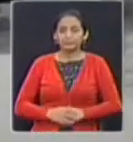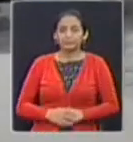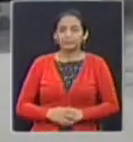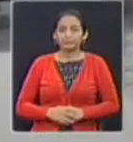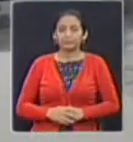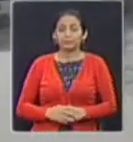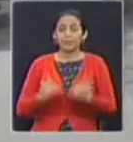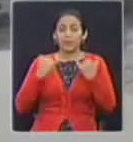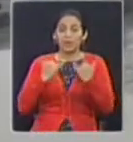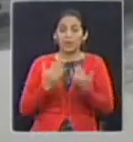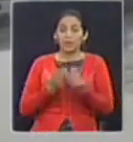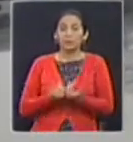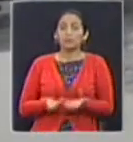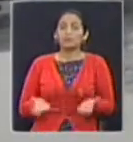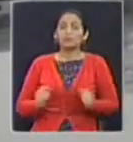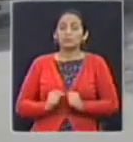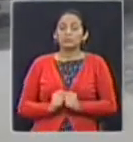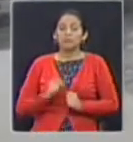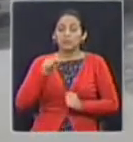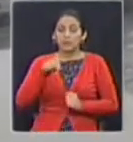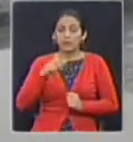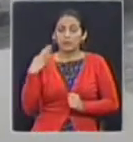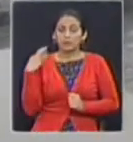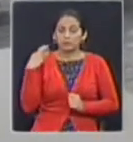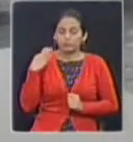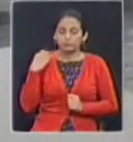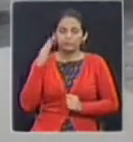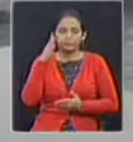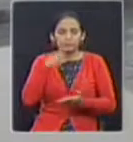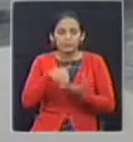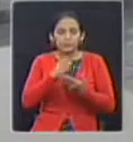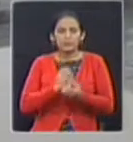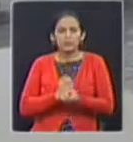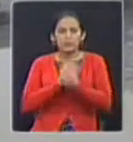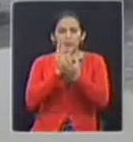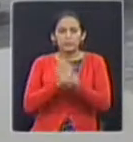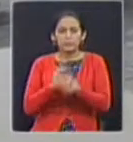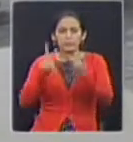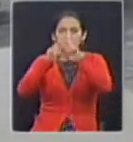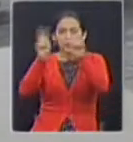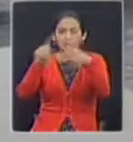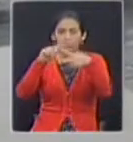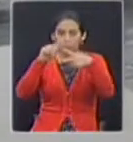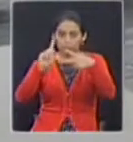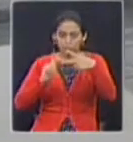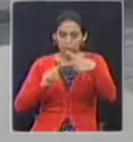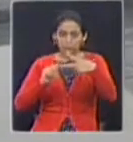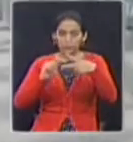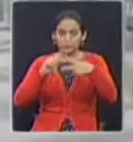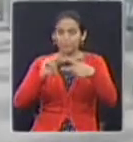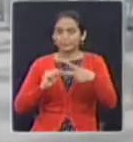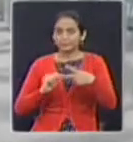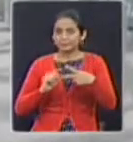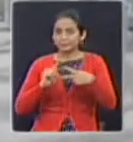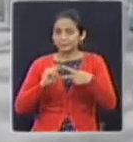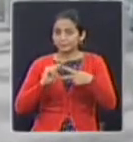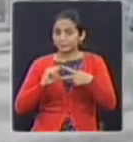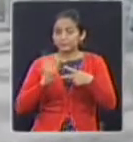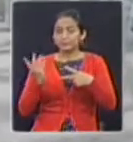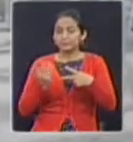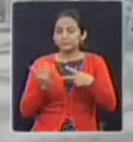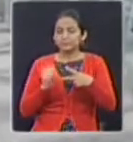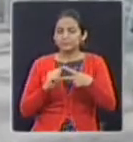sido convocado para rendir versión libre y voluntaria en dos investigaciones que realiza la Fiscalía. En el primer